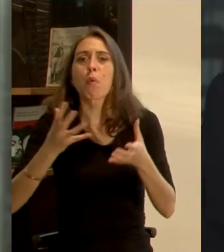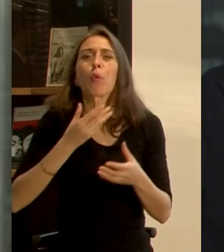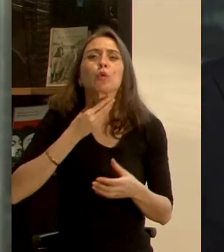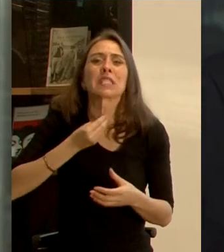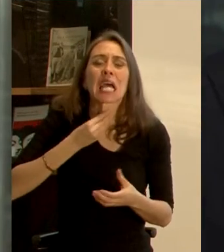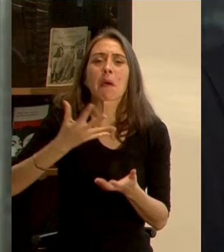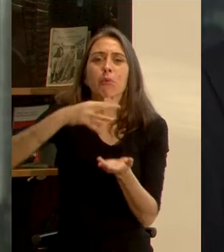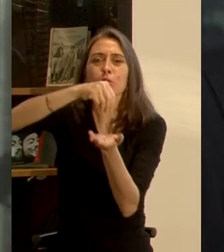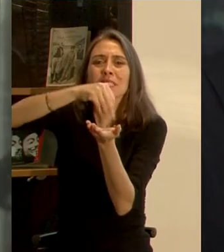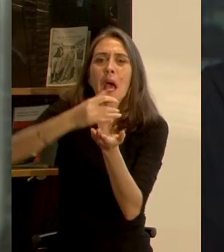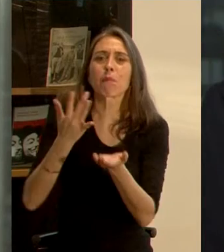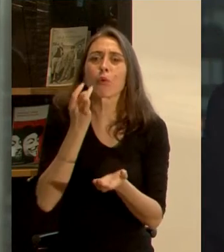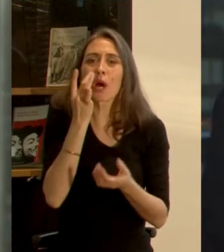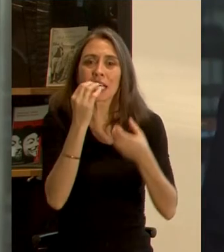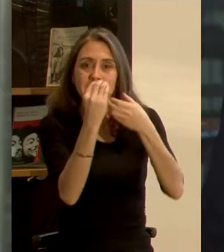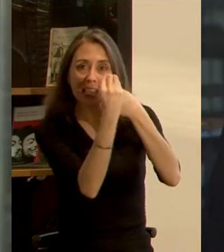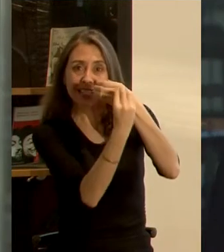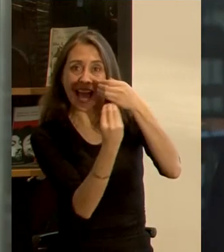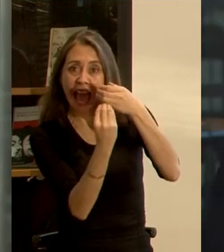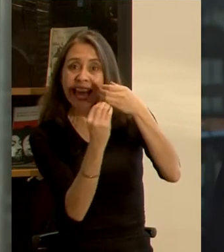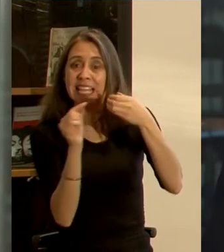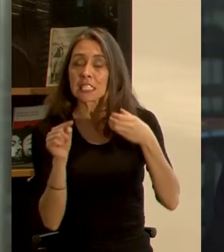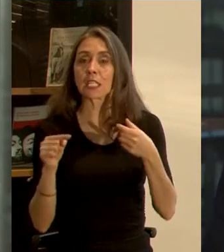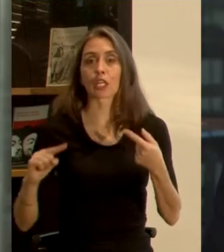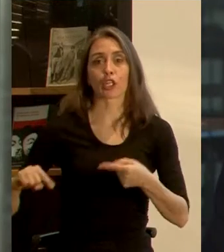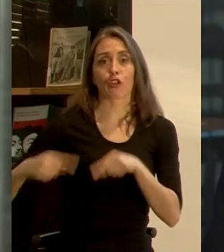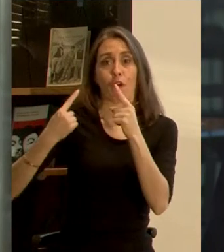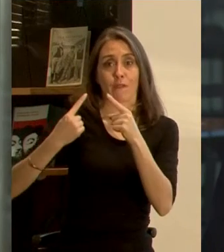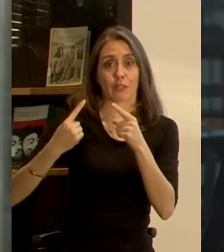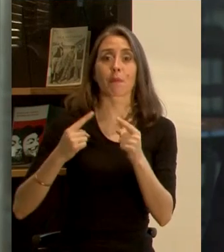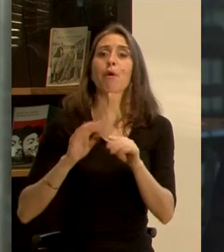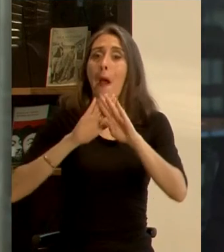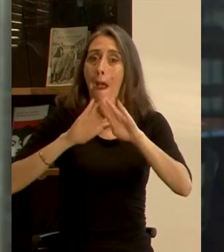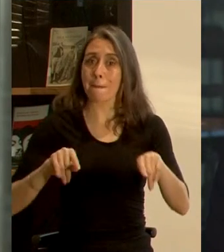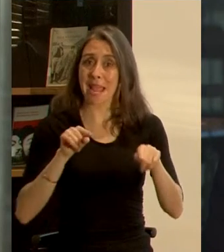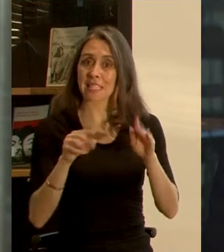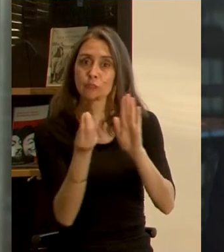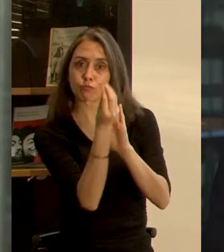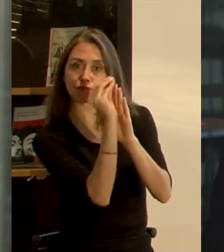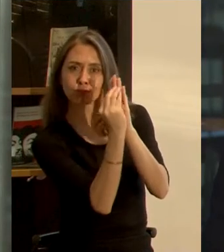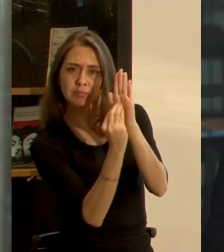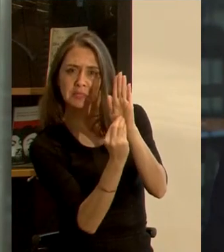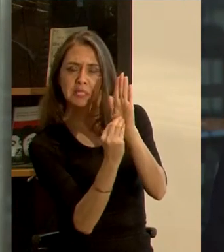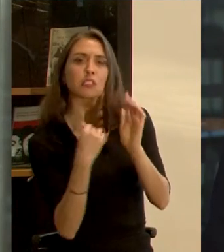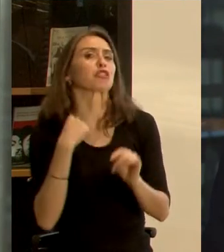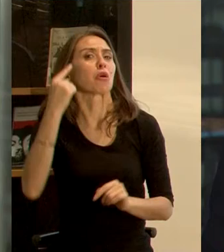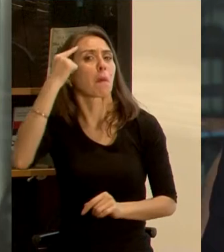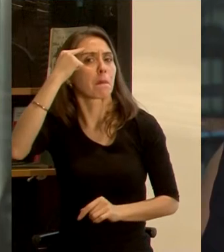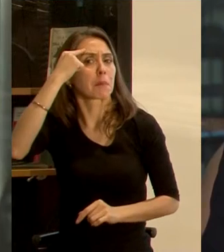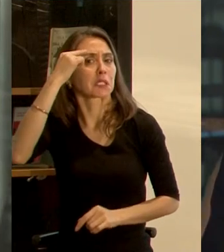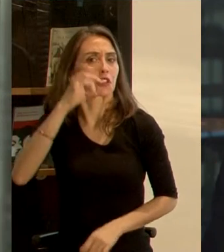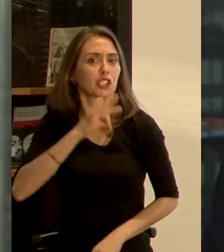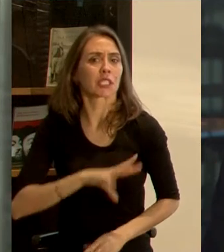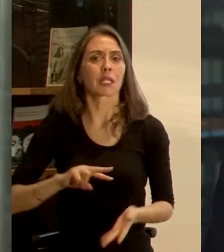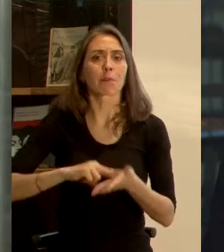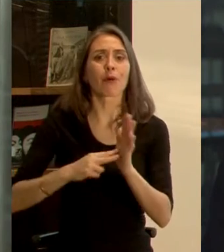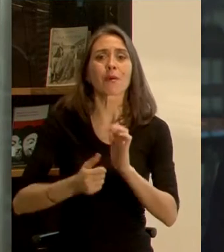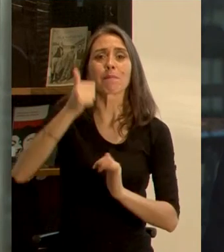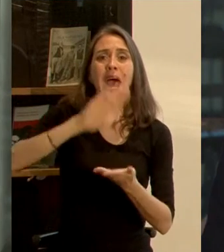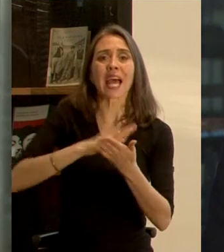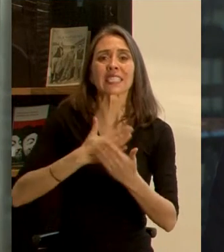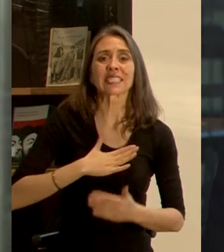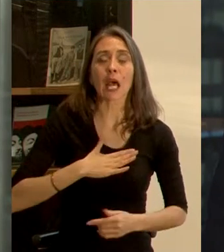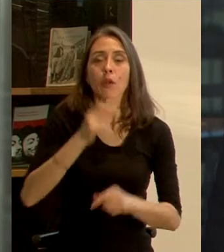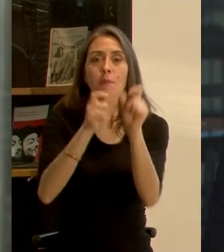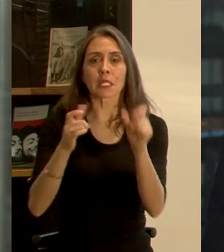tenido, me ha generado también algunos conflictos, pero más allá de eso, cuando yo pienso que Chile, su principal problema de salud son los